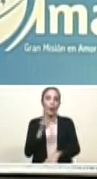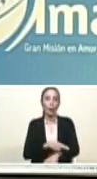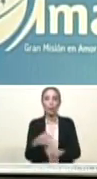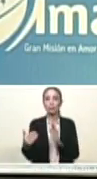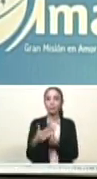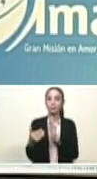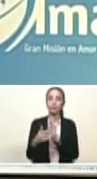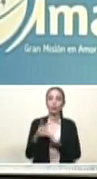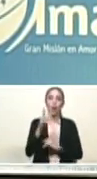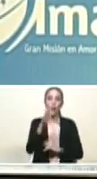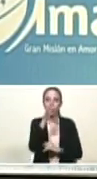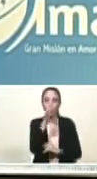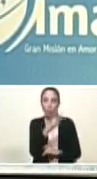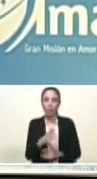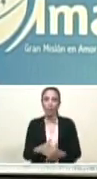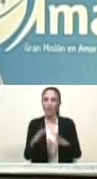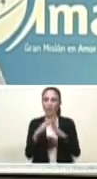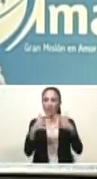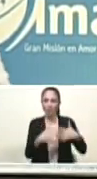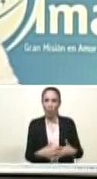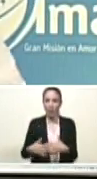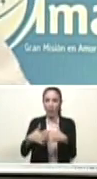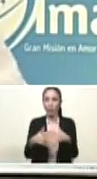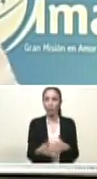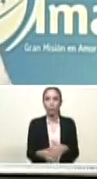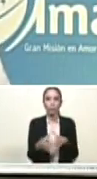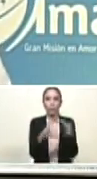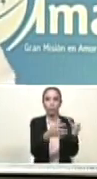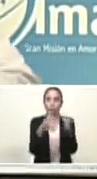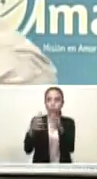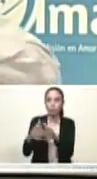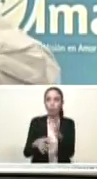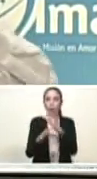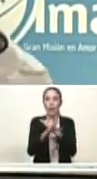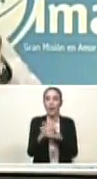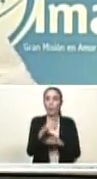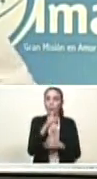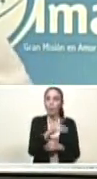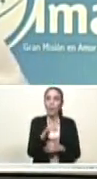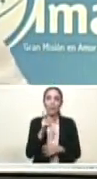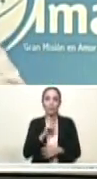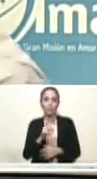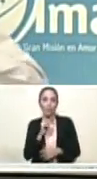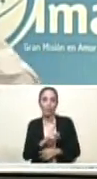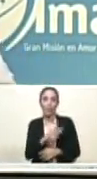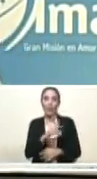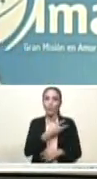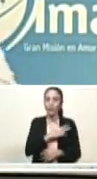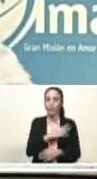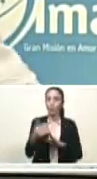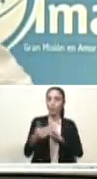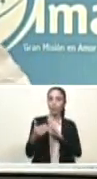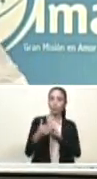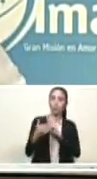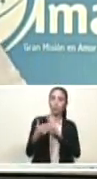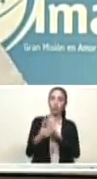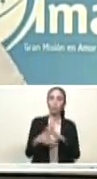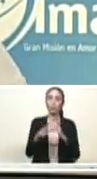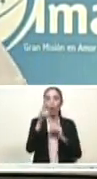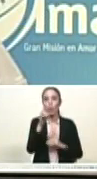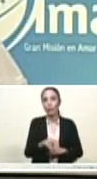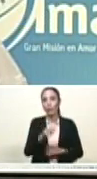lobby los del norte, aquí, allá, para que se declare mal, para que se diga mal de Venezuela, para que se mienta sobre